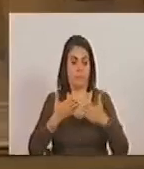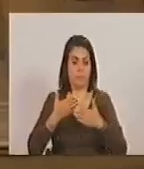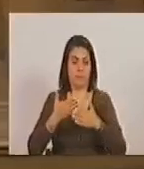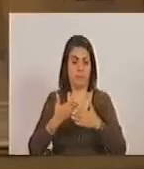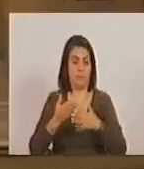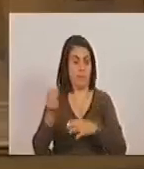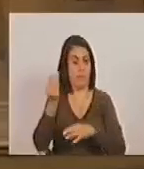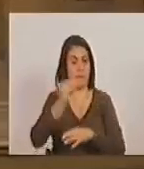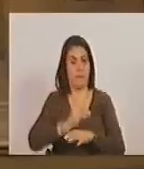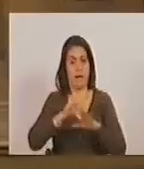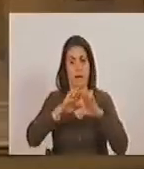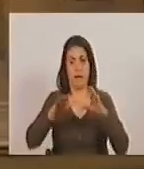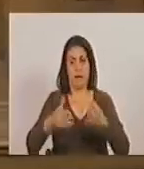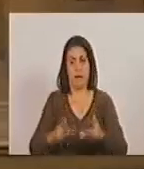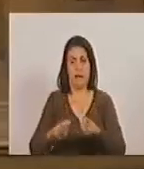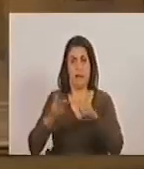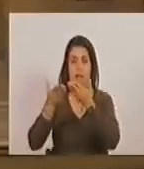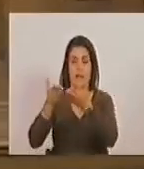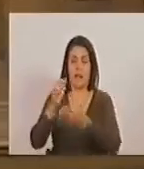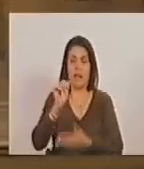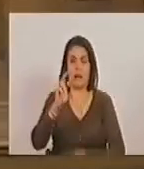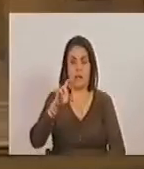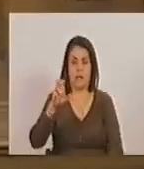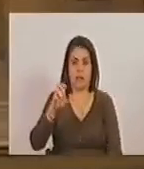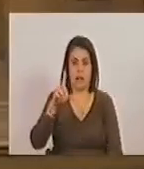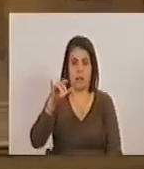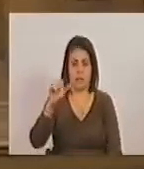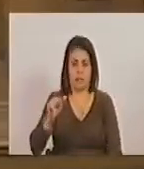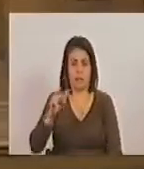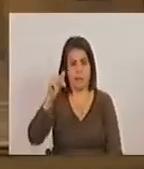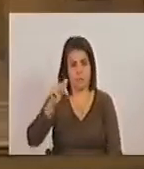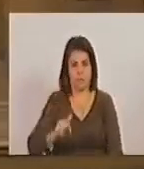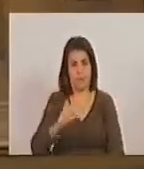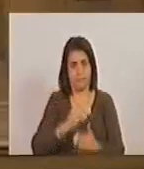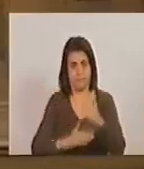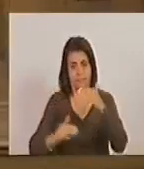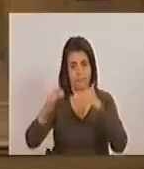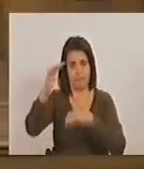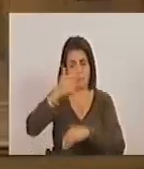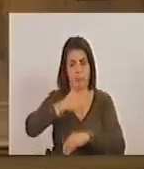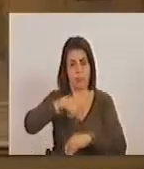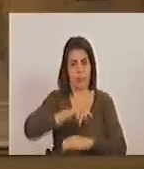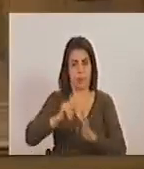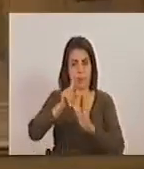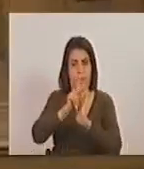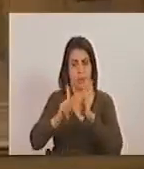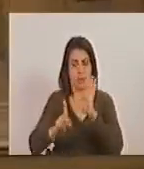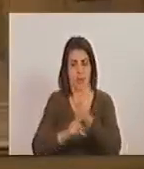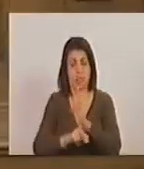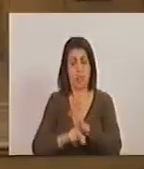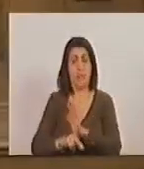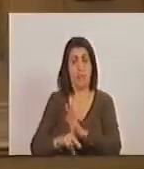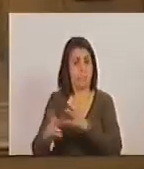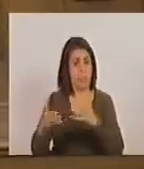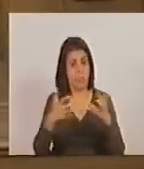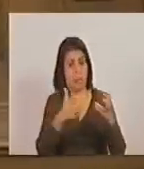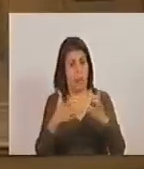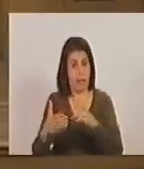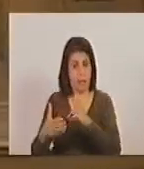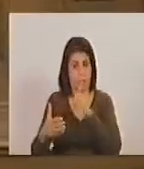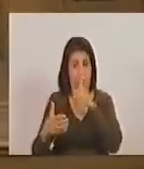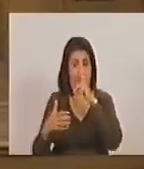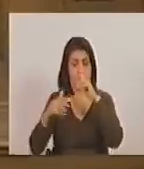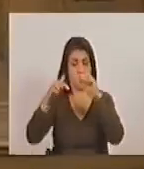el mayor regalo que le podemos dar a Argelia Laya hoy es estar por encima de nuestro principio en una guerra tan bestial y que